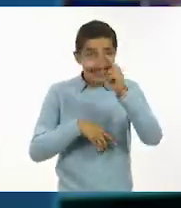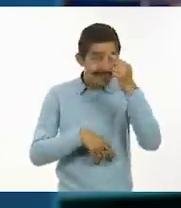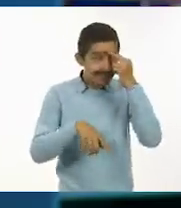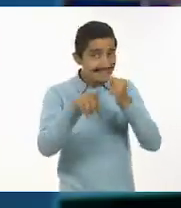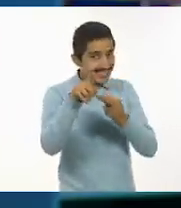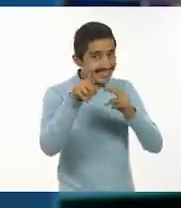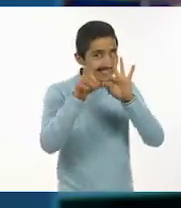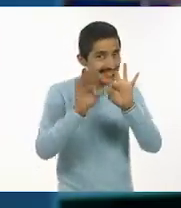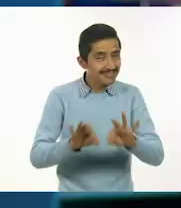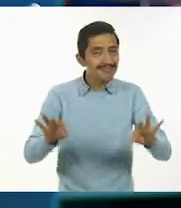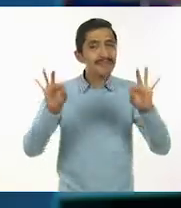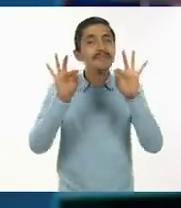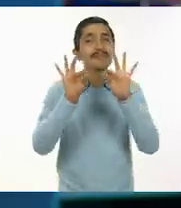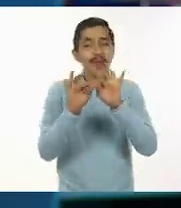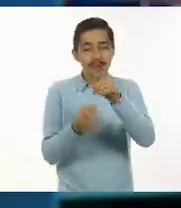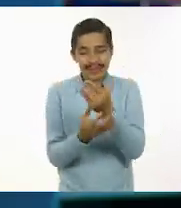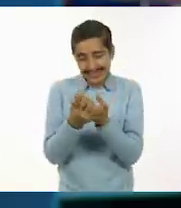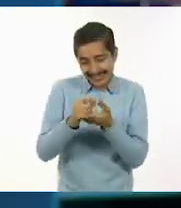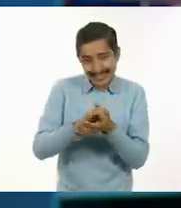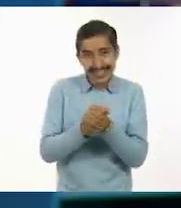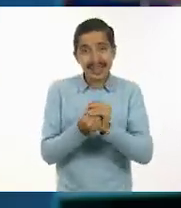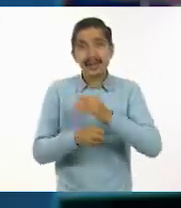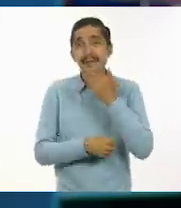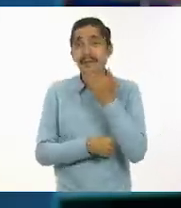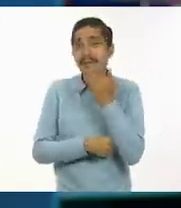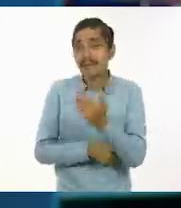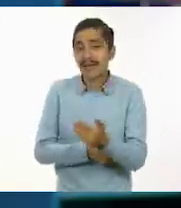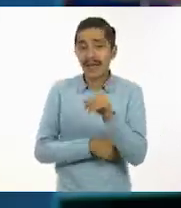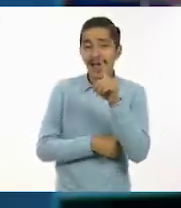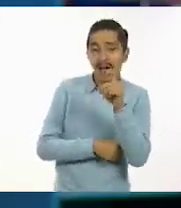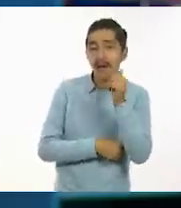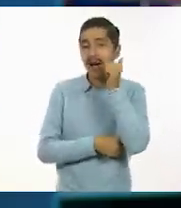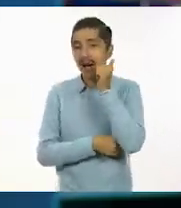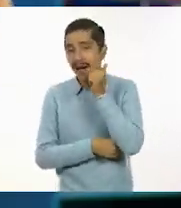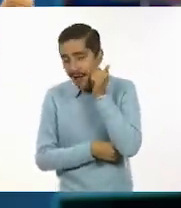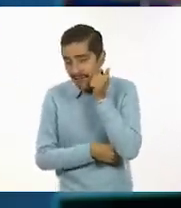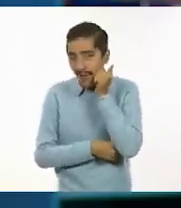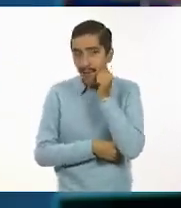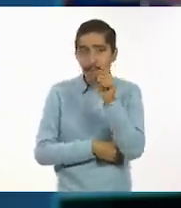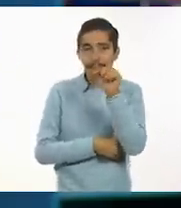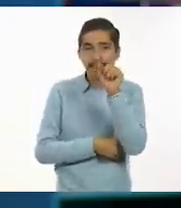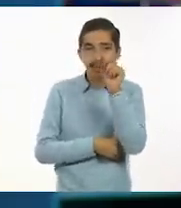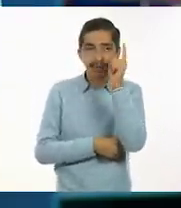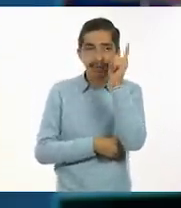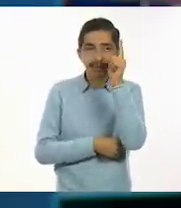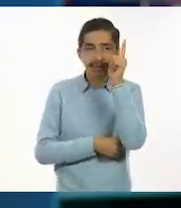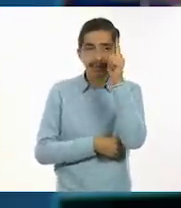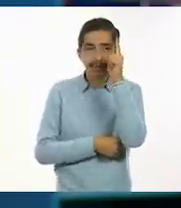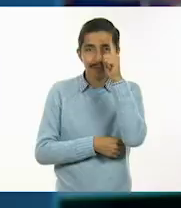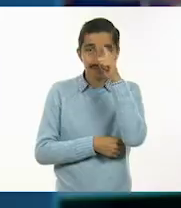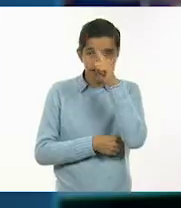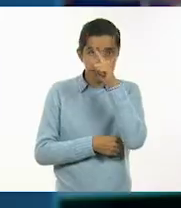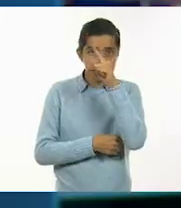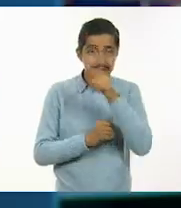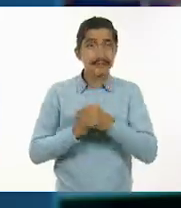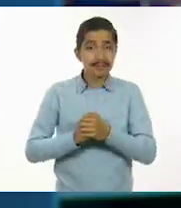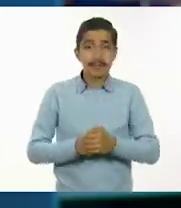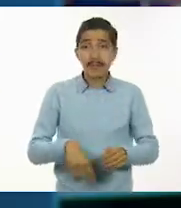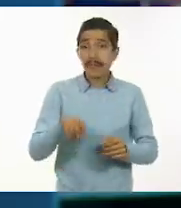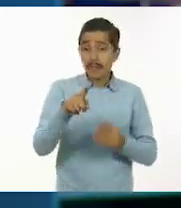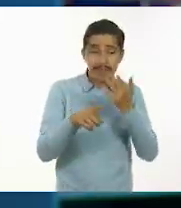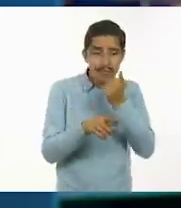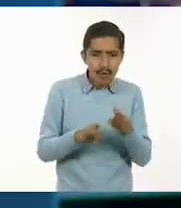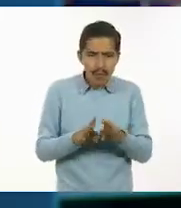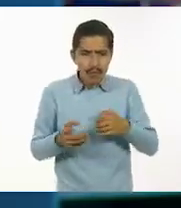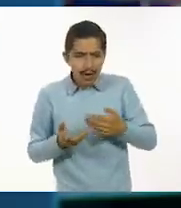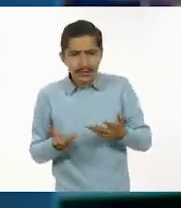Recuerda que es importante lavar muy bien tus manos con agua y con jabón durante 20 segundos. Si no